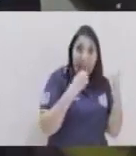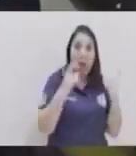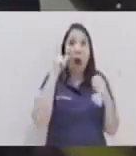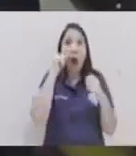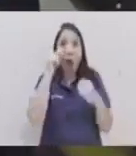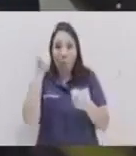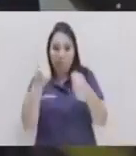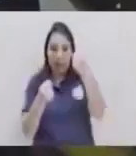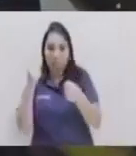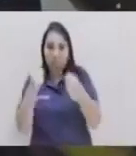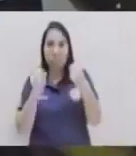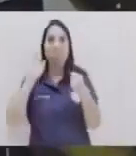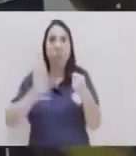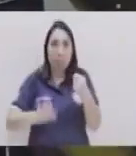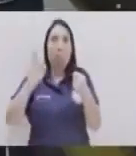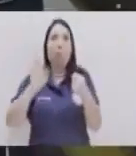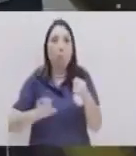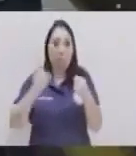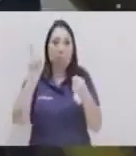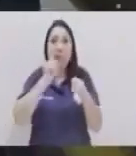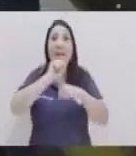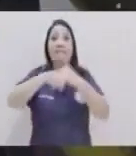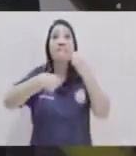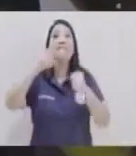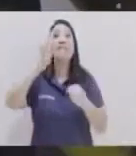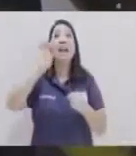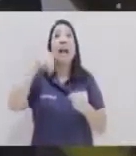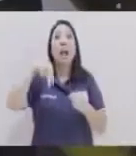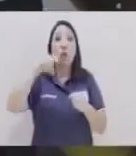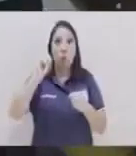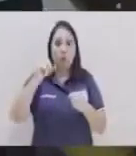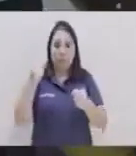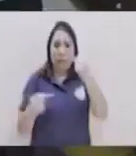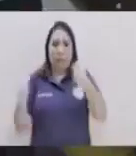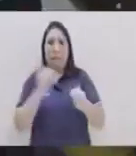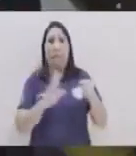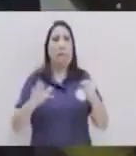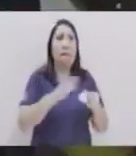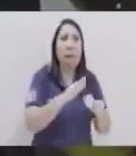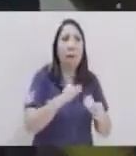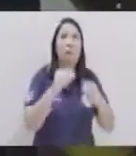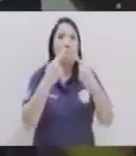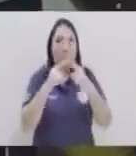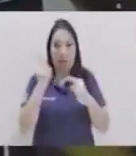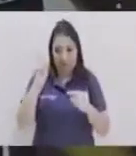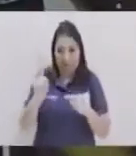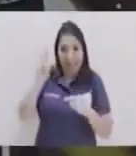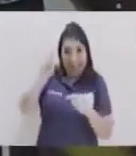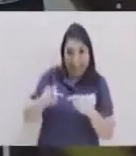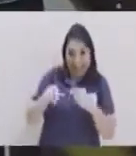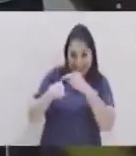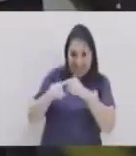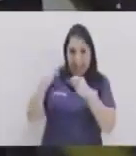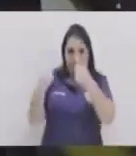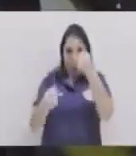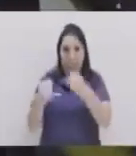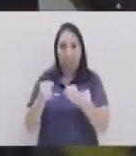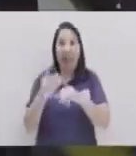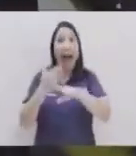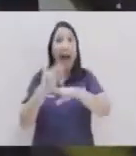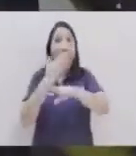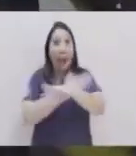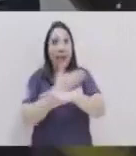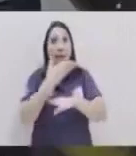pasa si esta persona con su vehículo hubiera asistido a un mecánico con anterioridad para revisar